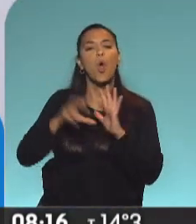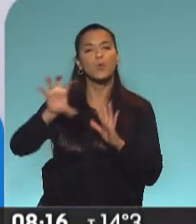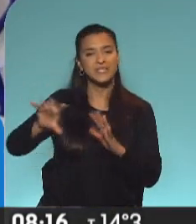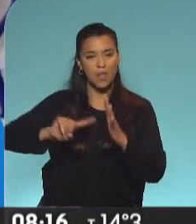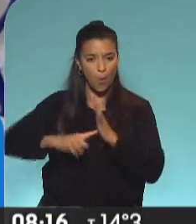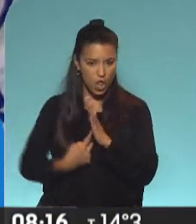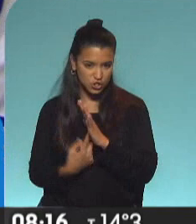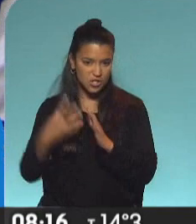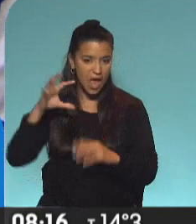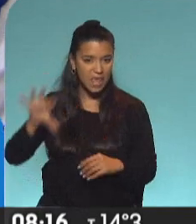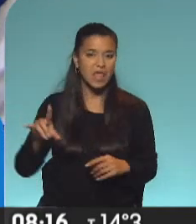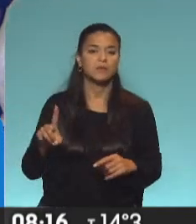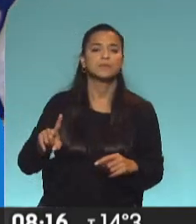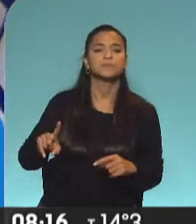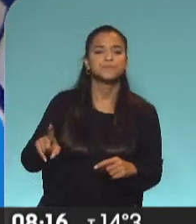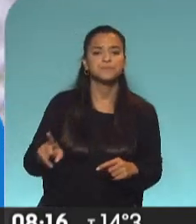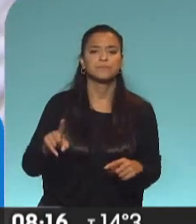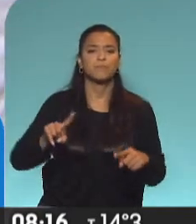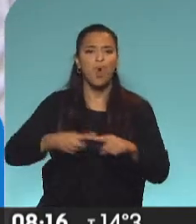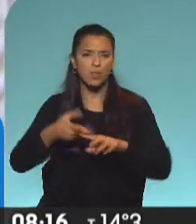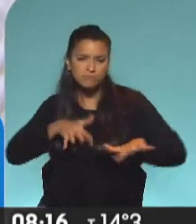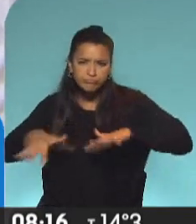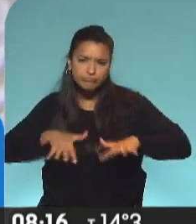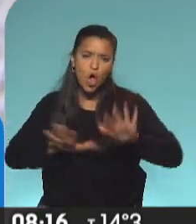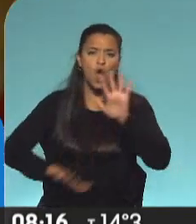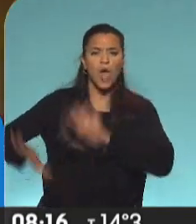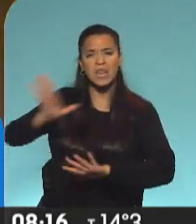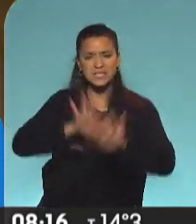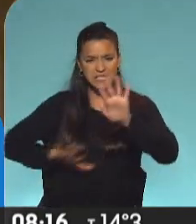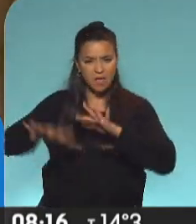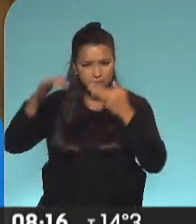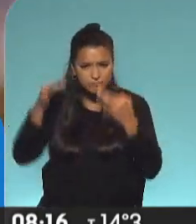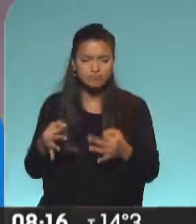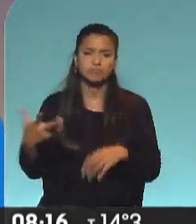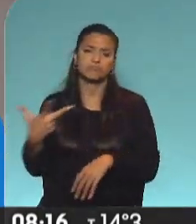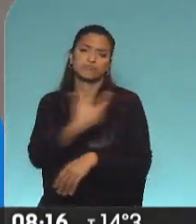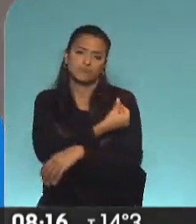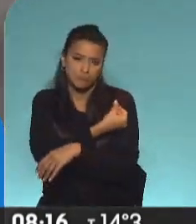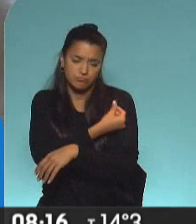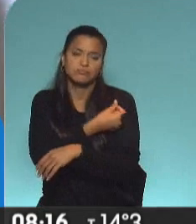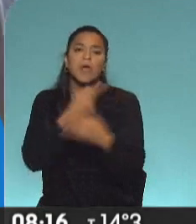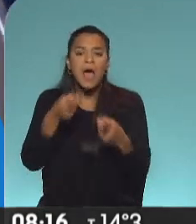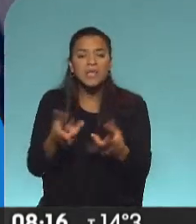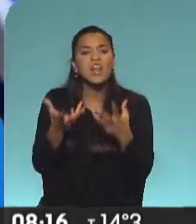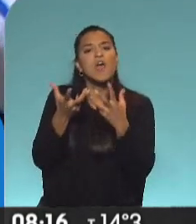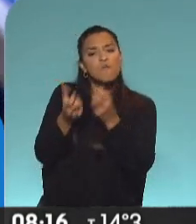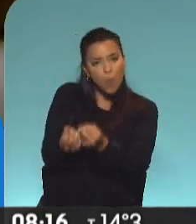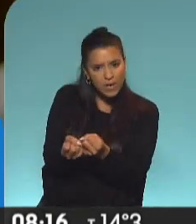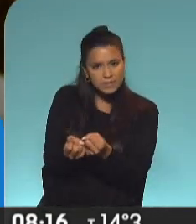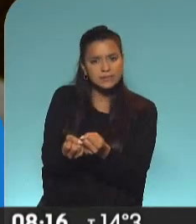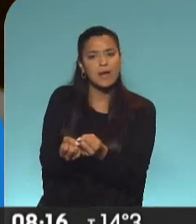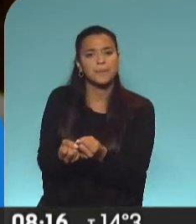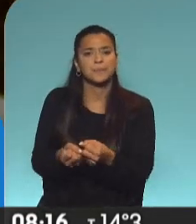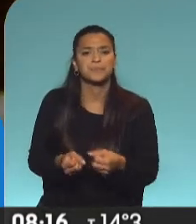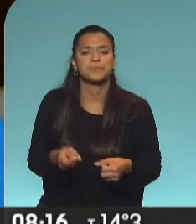una política activa y organizada de inmunizaciones, donde se reforzó,